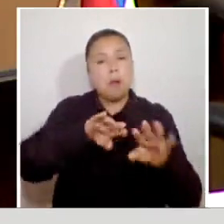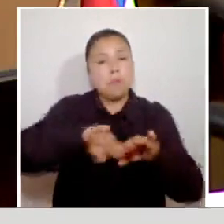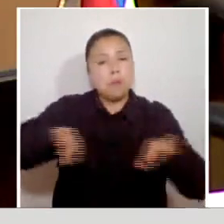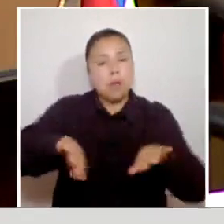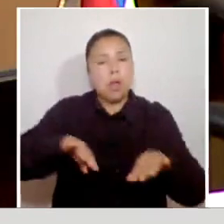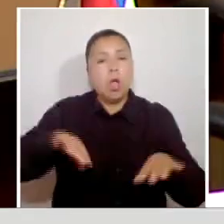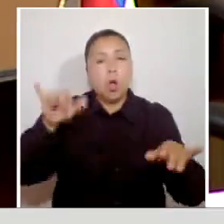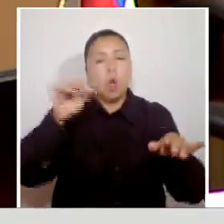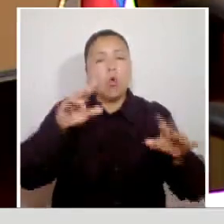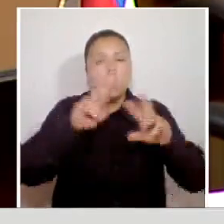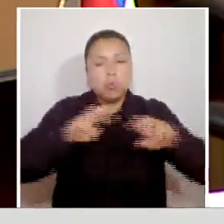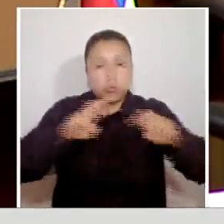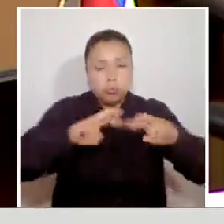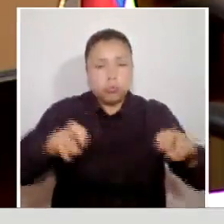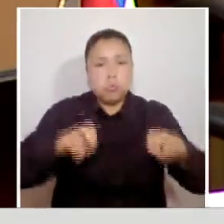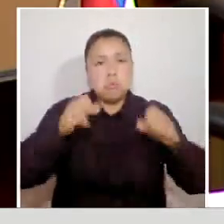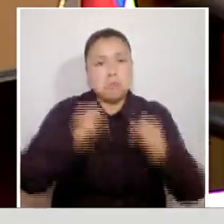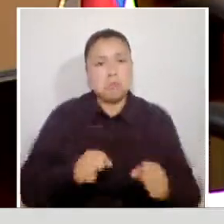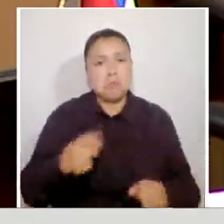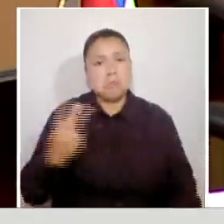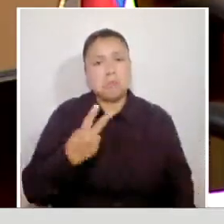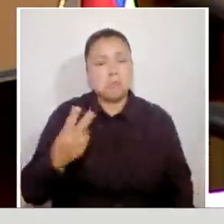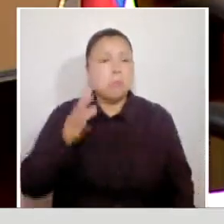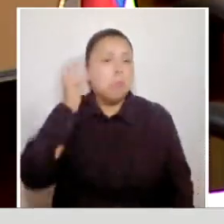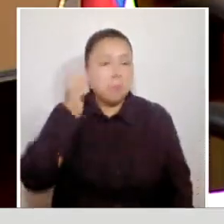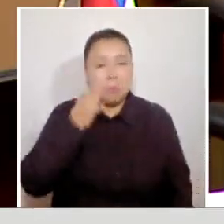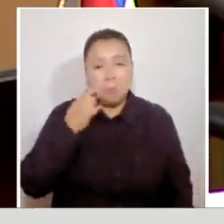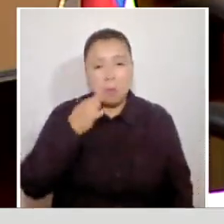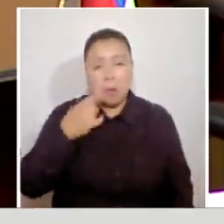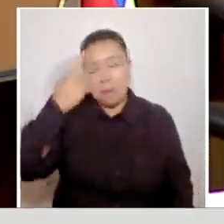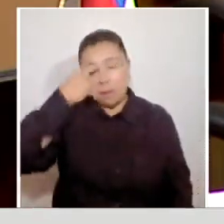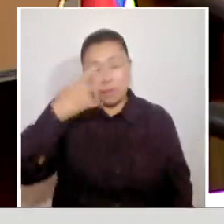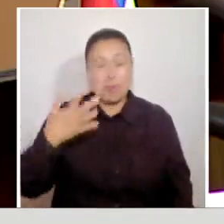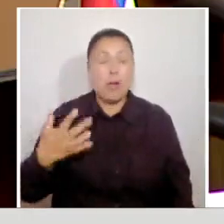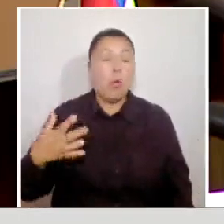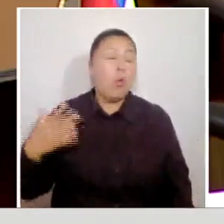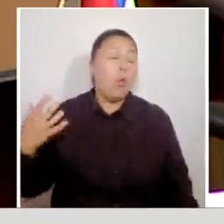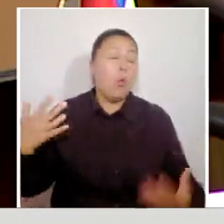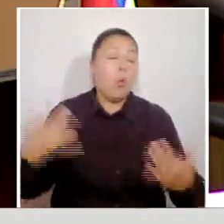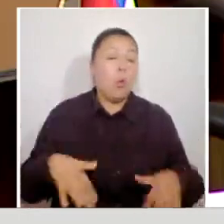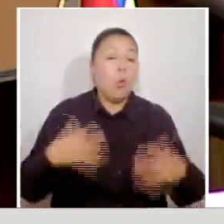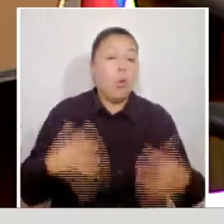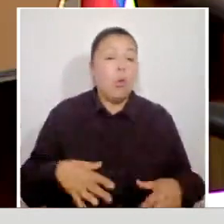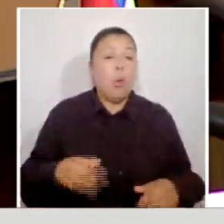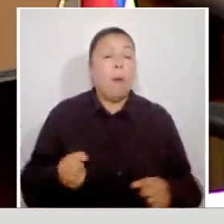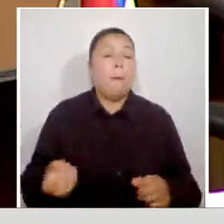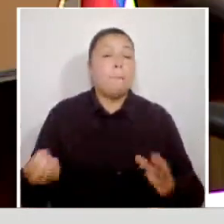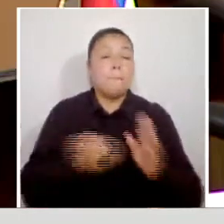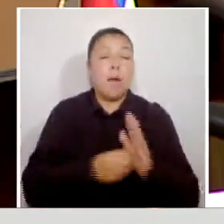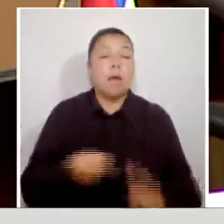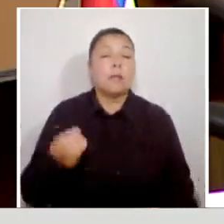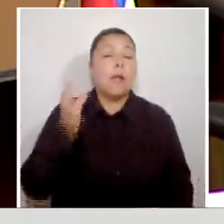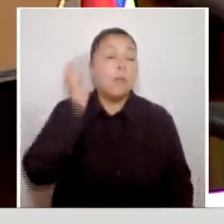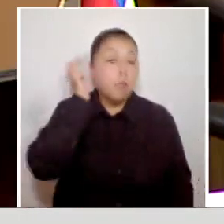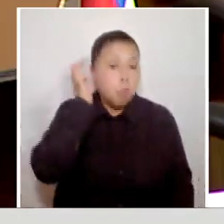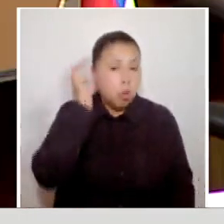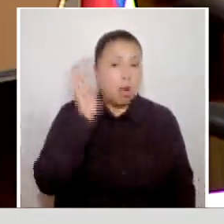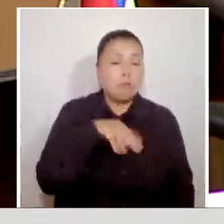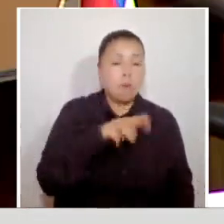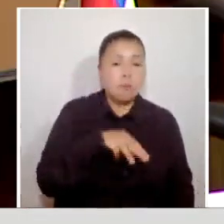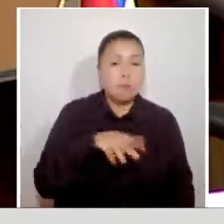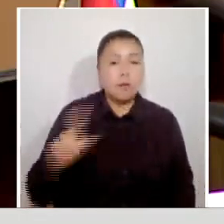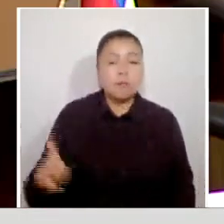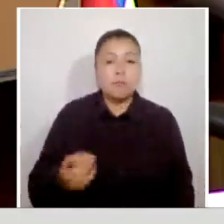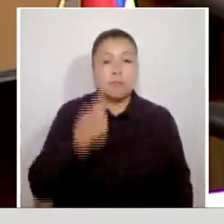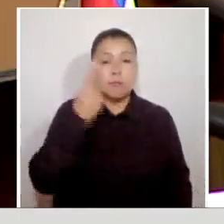se da en ambos sexos pero que este crimen feroz se da en mayor número en el caso de las madres quienes acceden primariamente a los